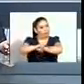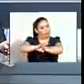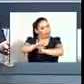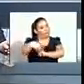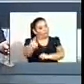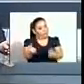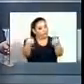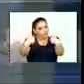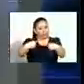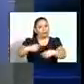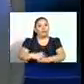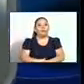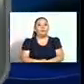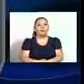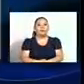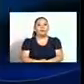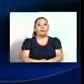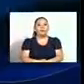y regresamos.